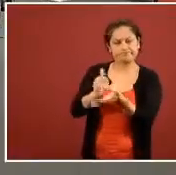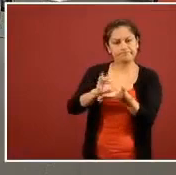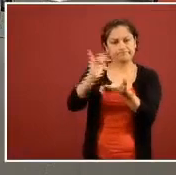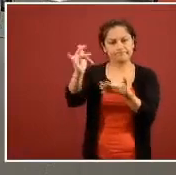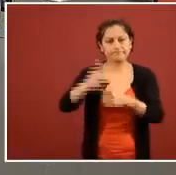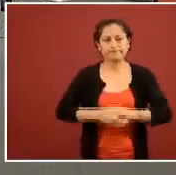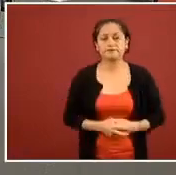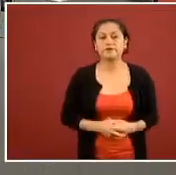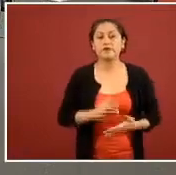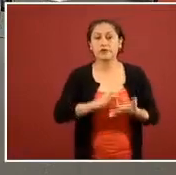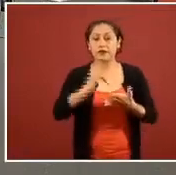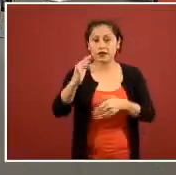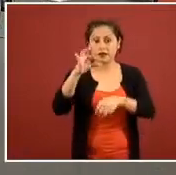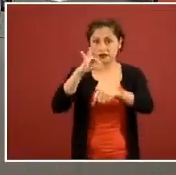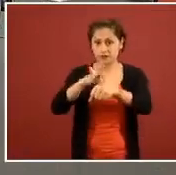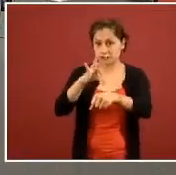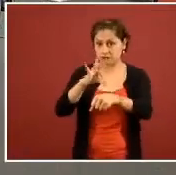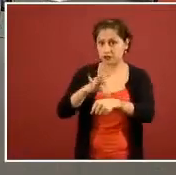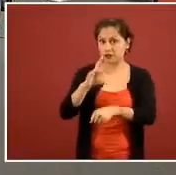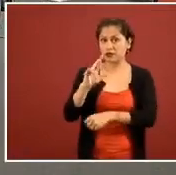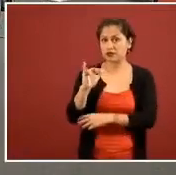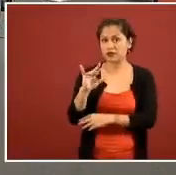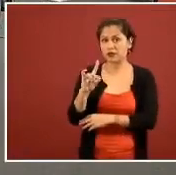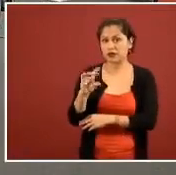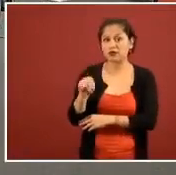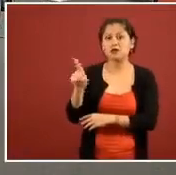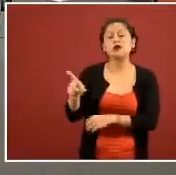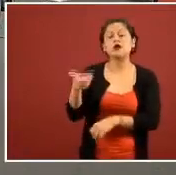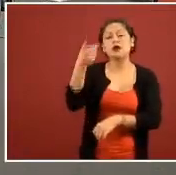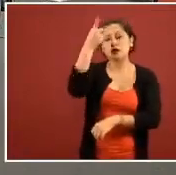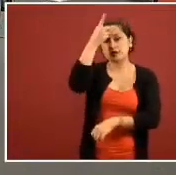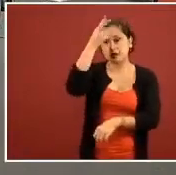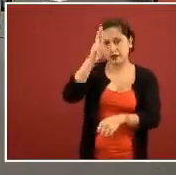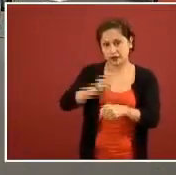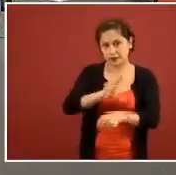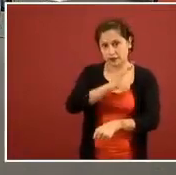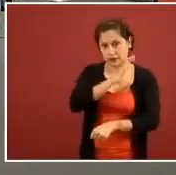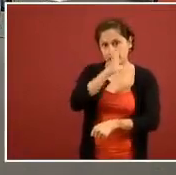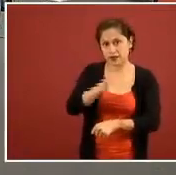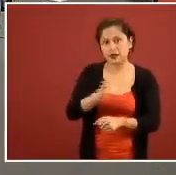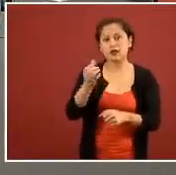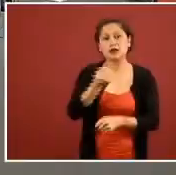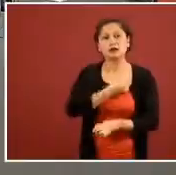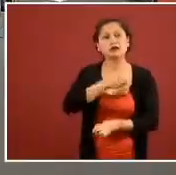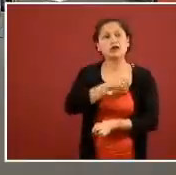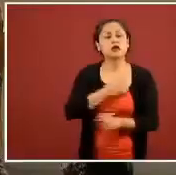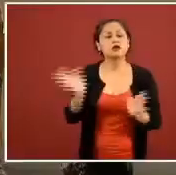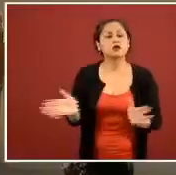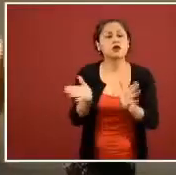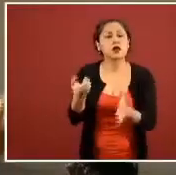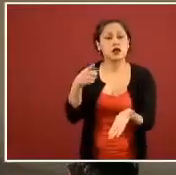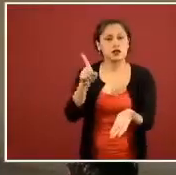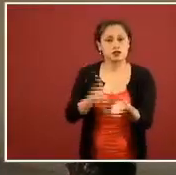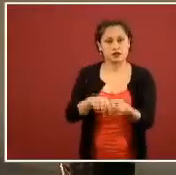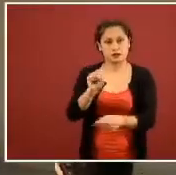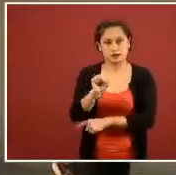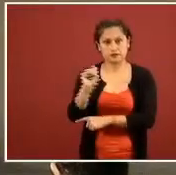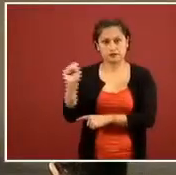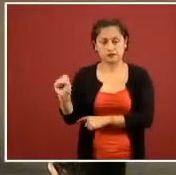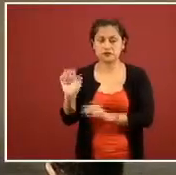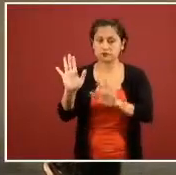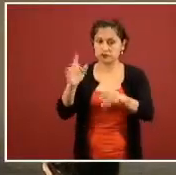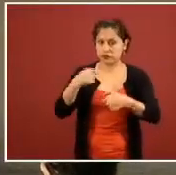Gracias, doctor Ricardo Cortés Alcalá, director general de Promoción de la Salud de la Secretaría de Salud. Un par de palabras antes de abrir a